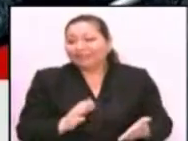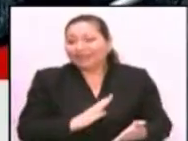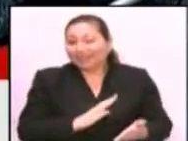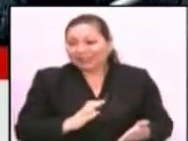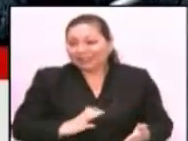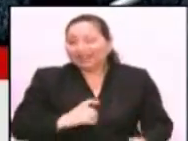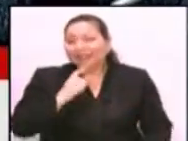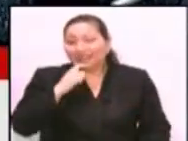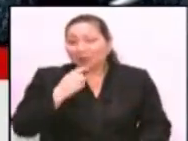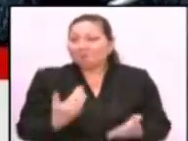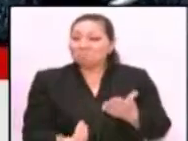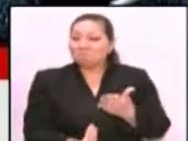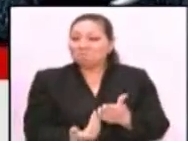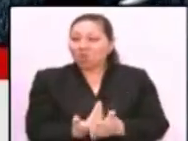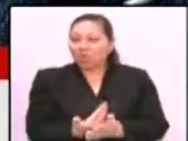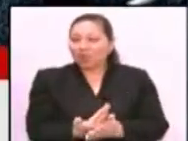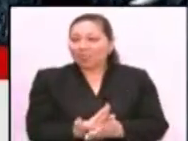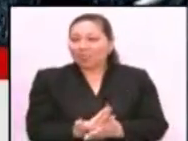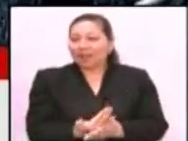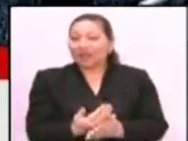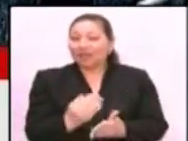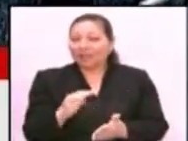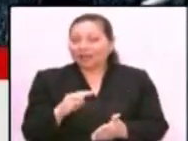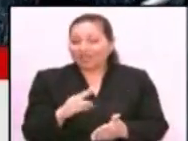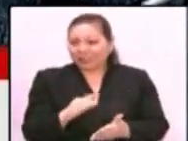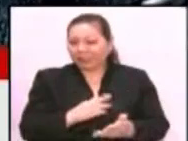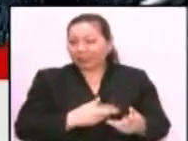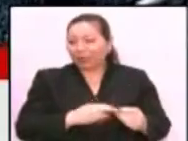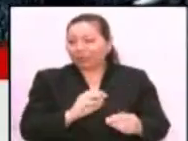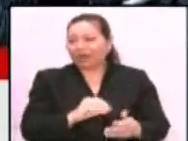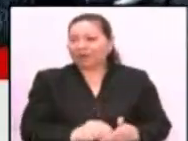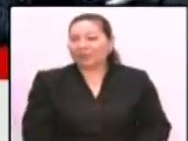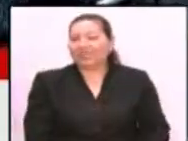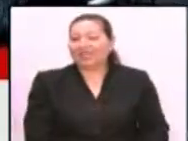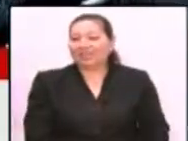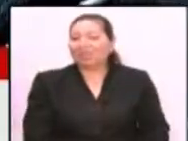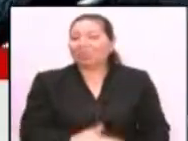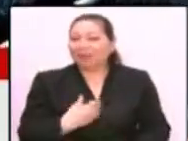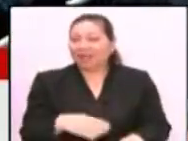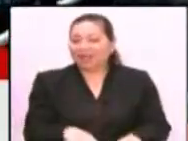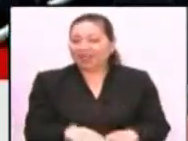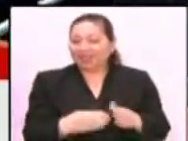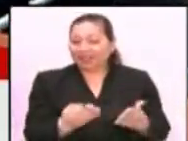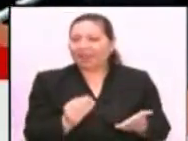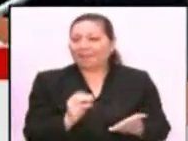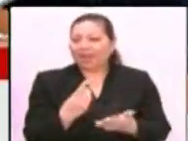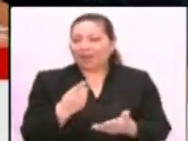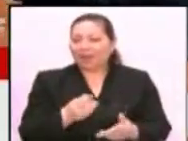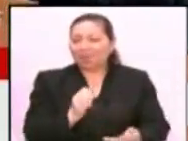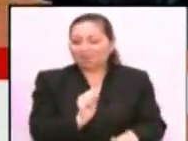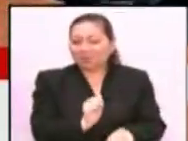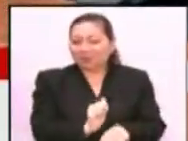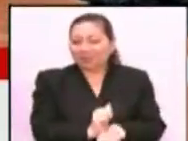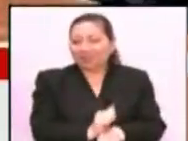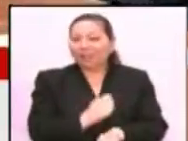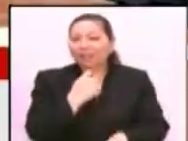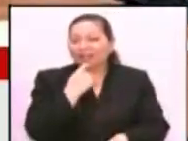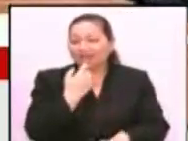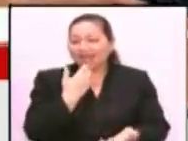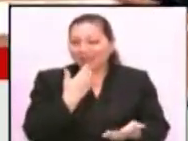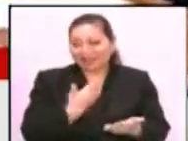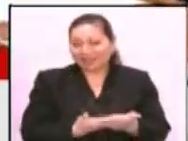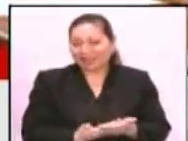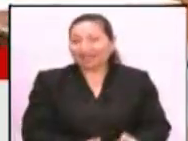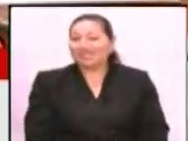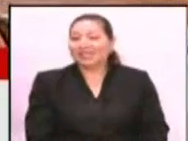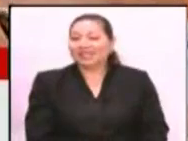Estado necesita modernizarse y el INPE necesita mucho apoyo para que pueda abrir más espacios para los presos. Yo les agradezco